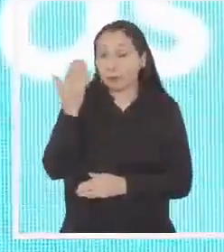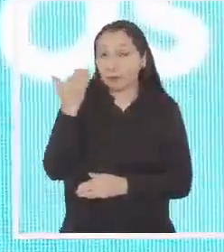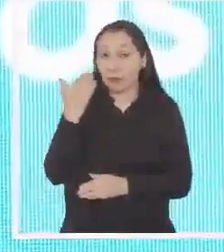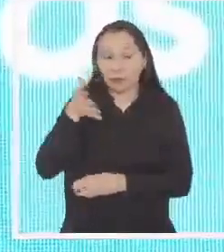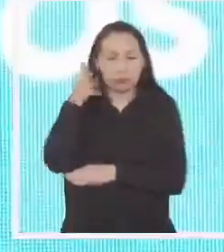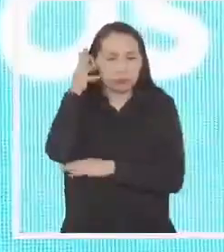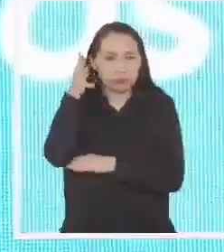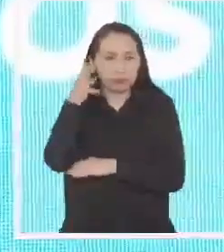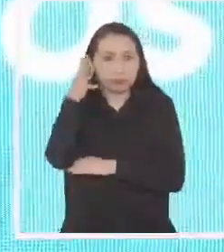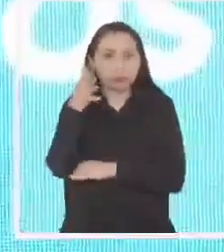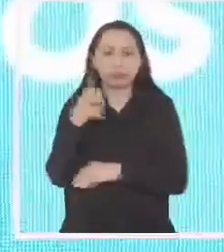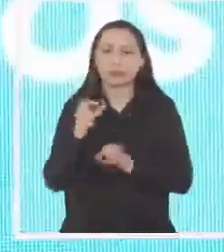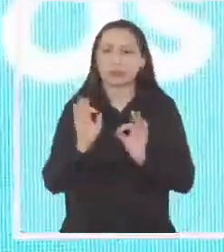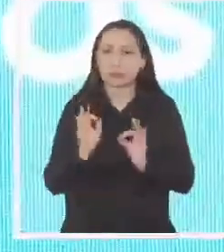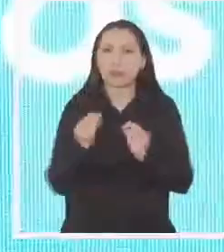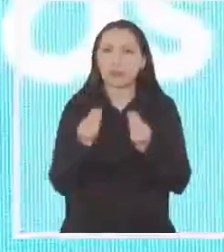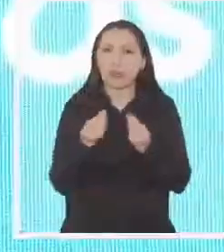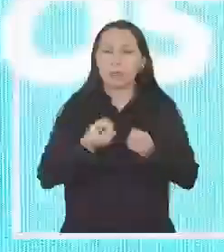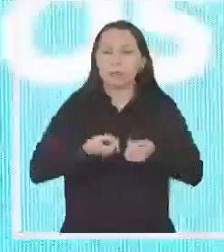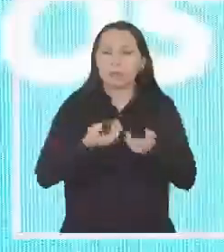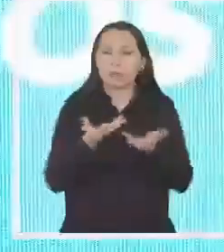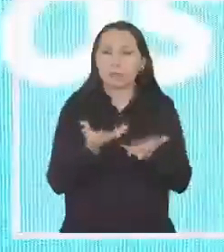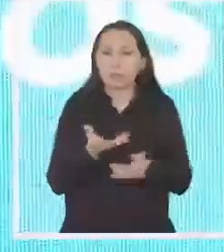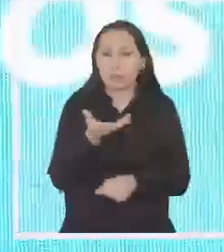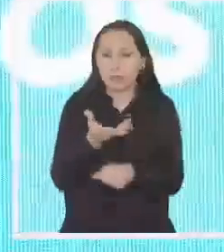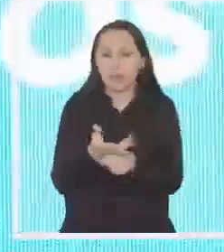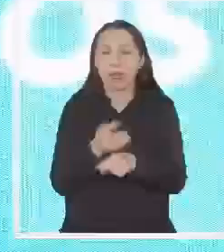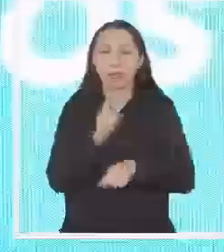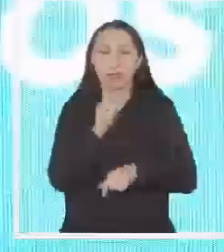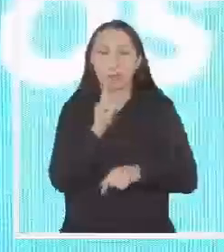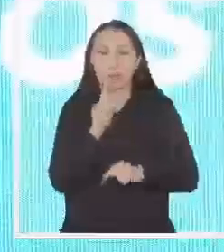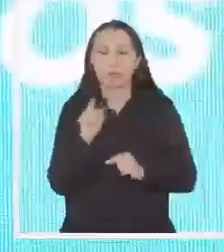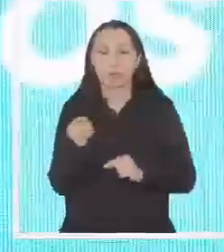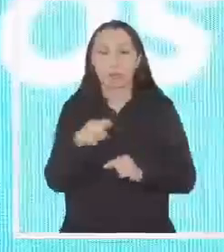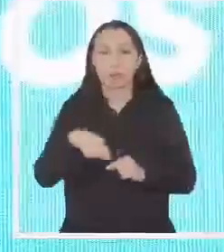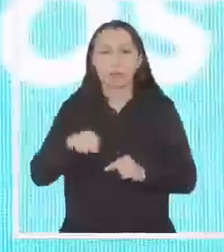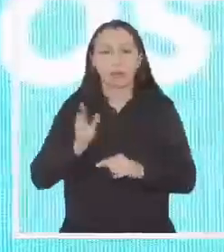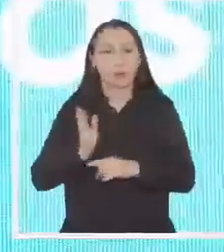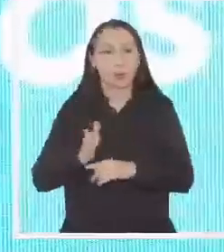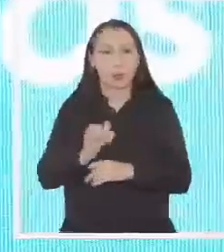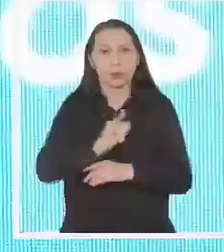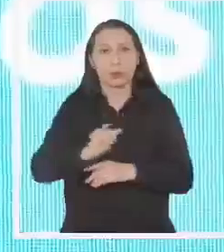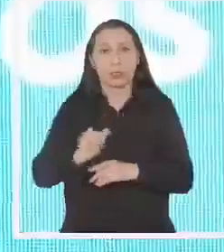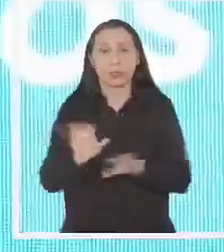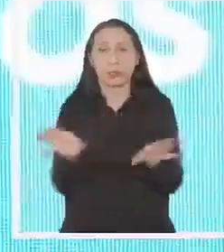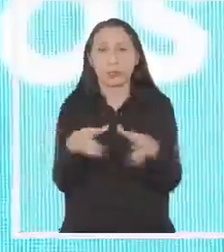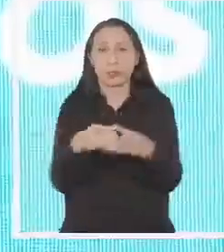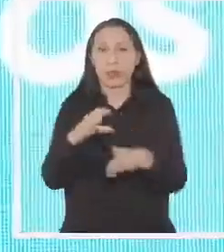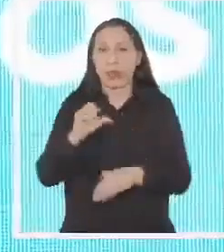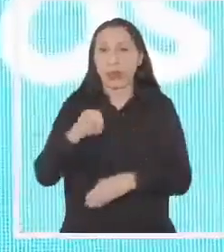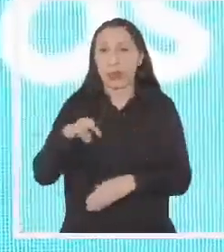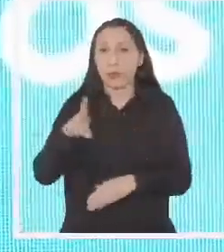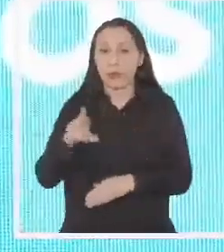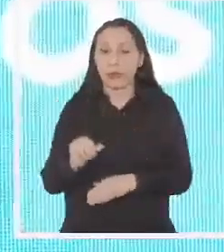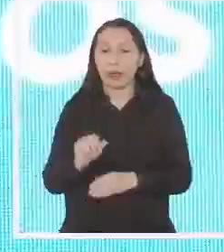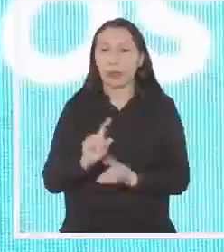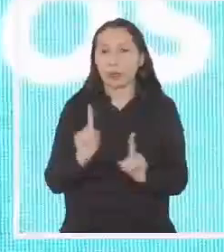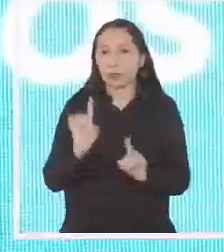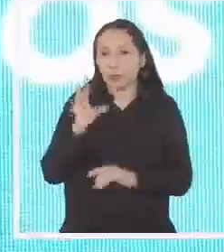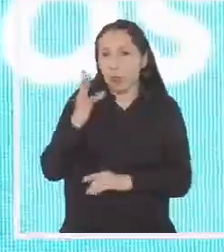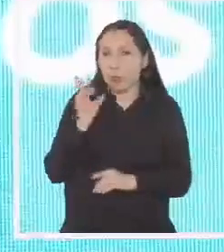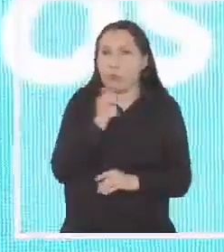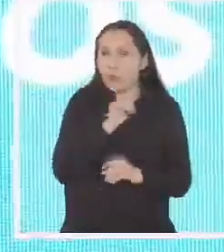por tu discurso, que creo que representa bien el espíritu que ha tenido permanentemente la Cámara, no solamente en los